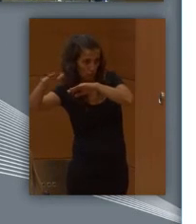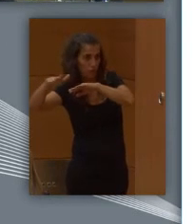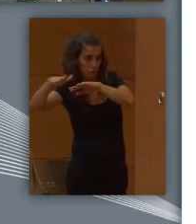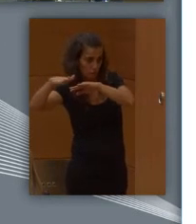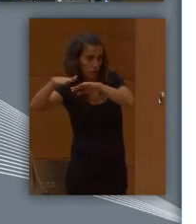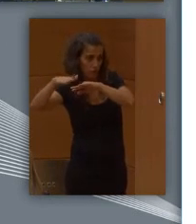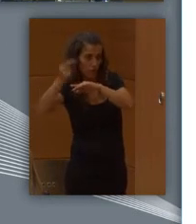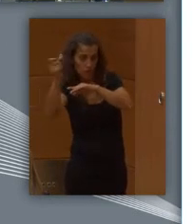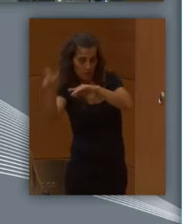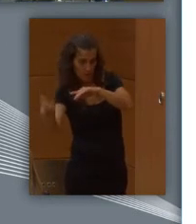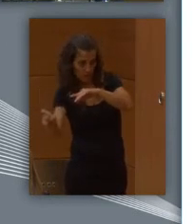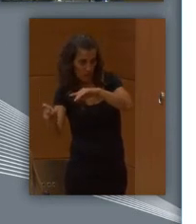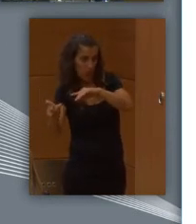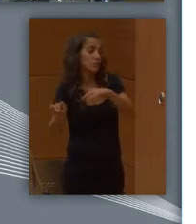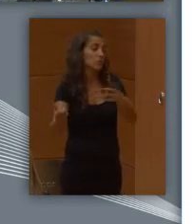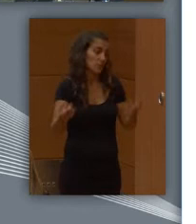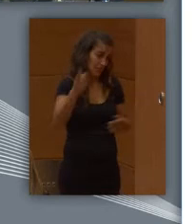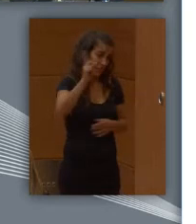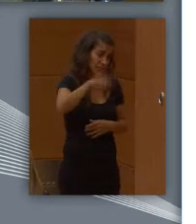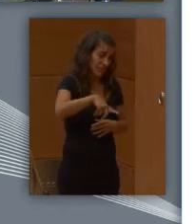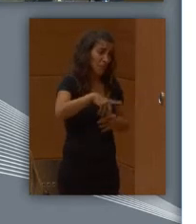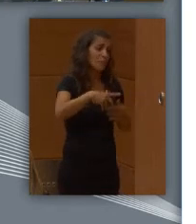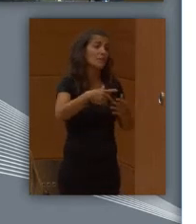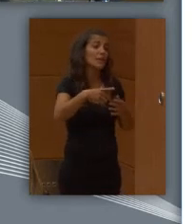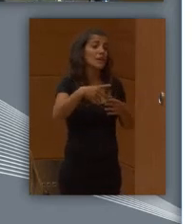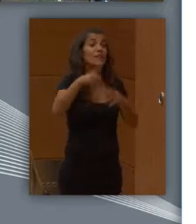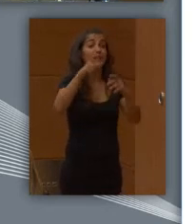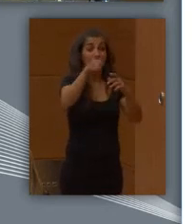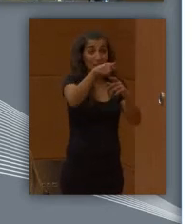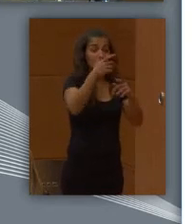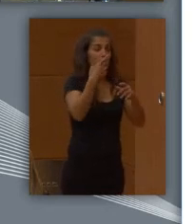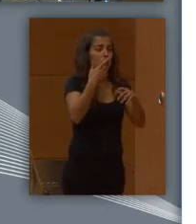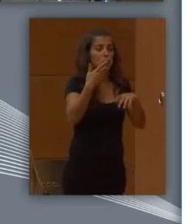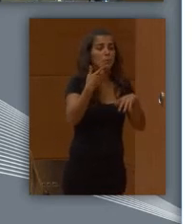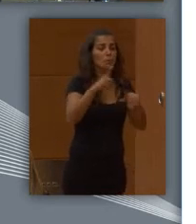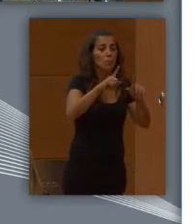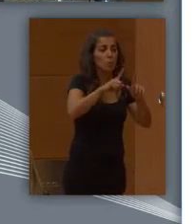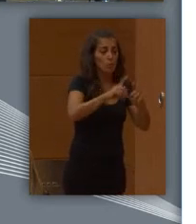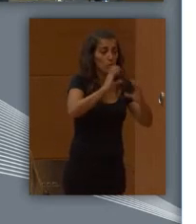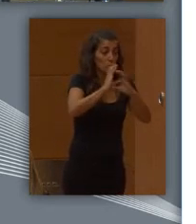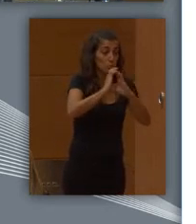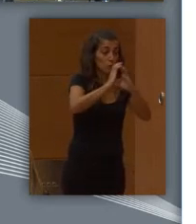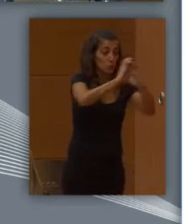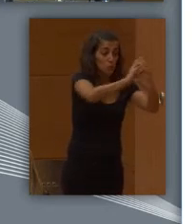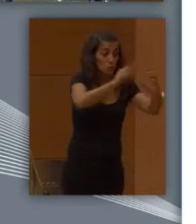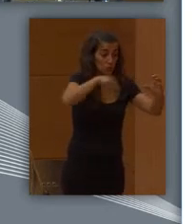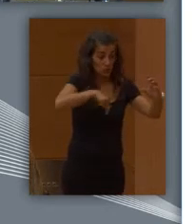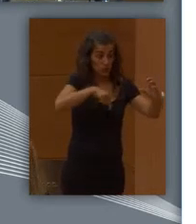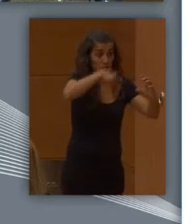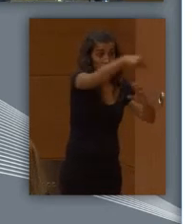Por supuesto, los transbordos que pueda tener ese itinerario que hemos seleccionado.